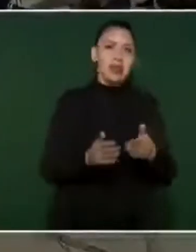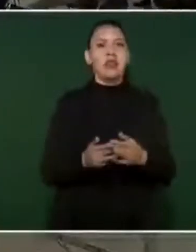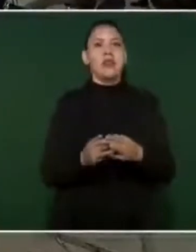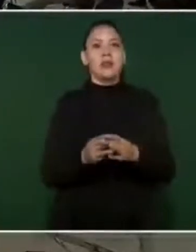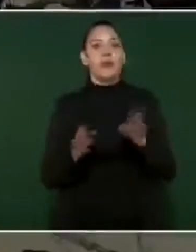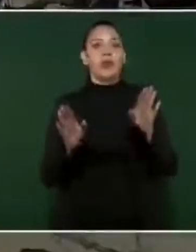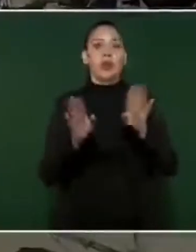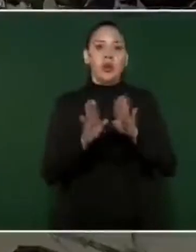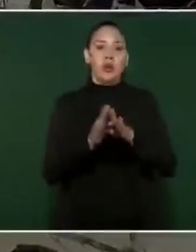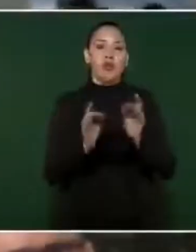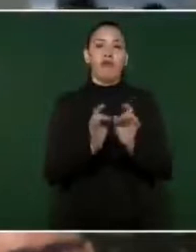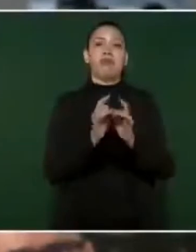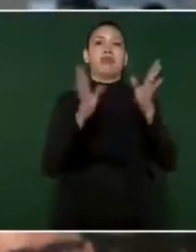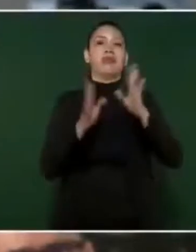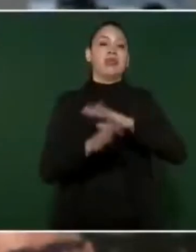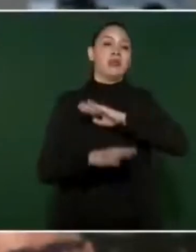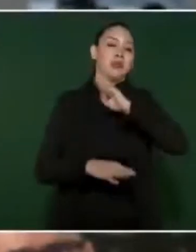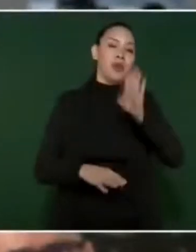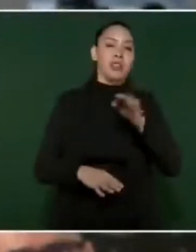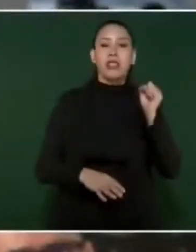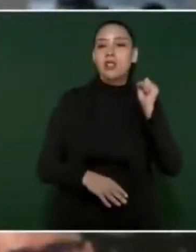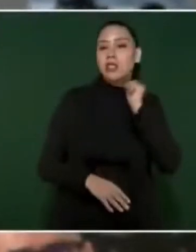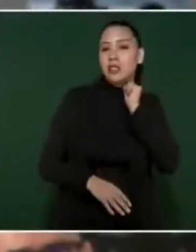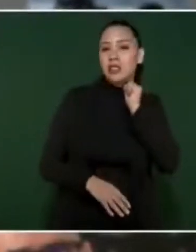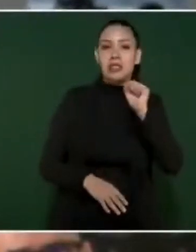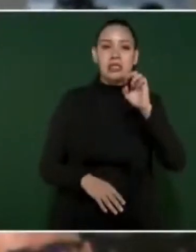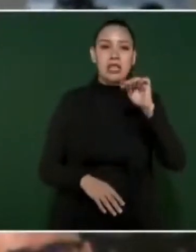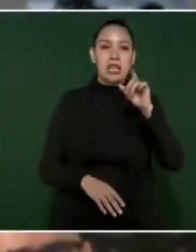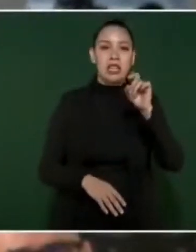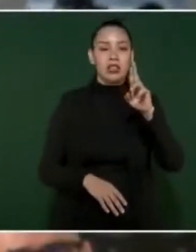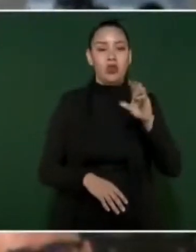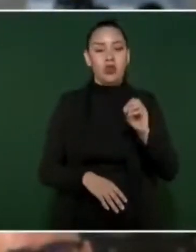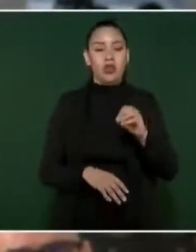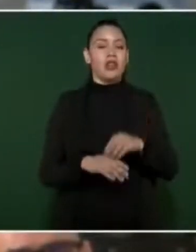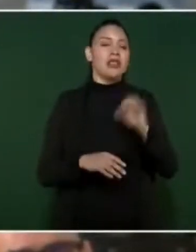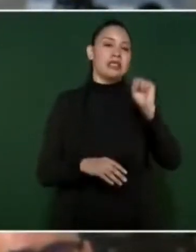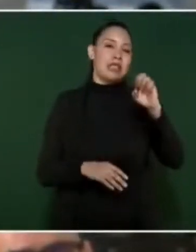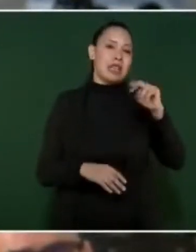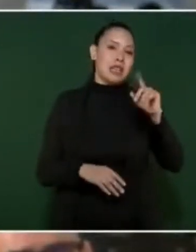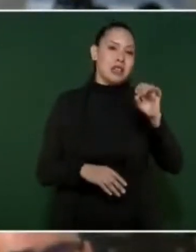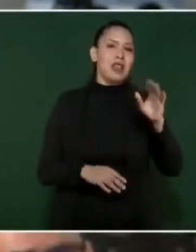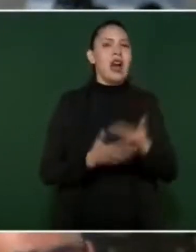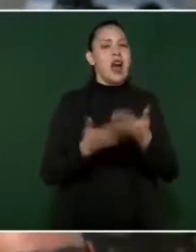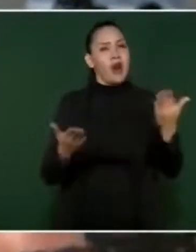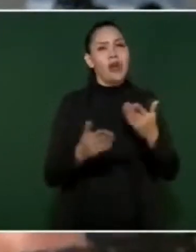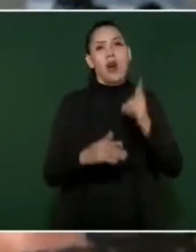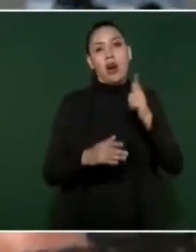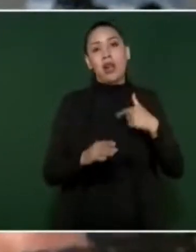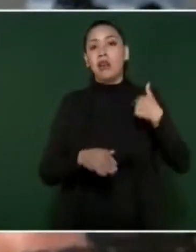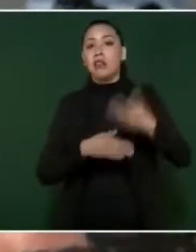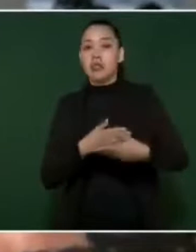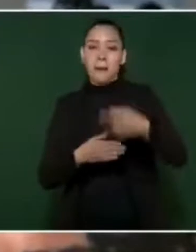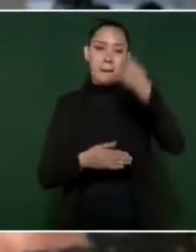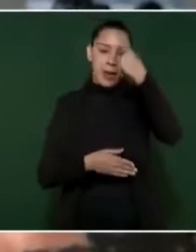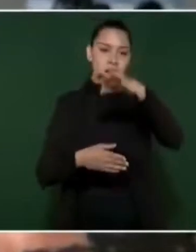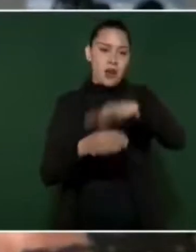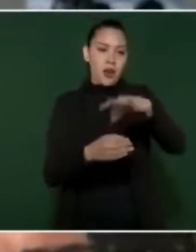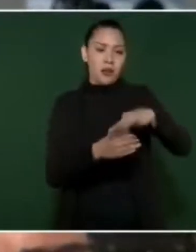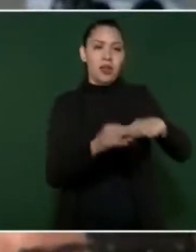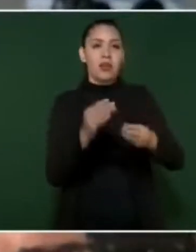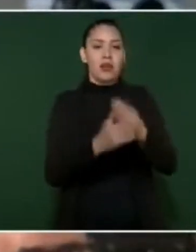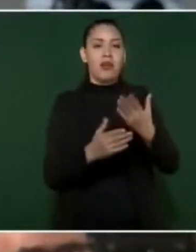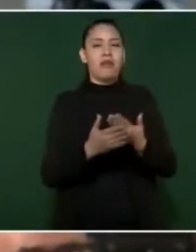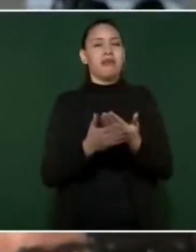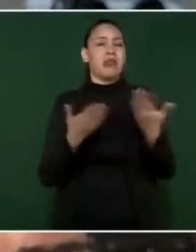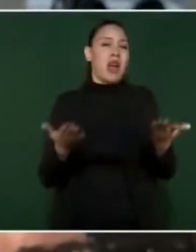trágica muerte del senador suplente, del doctor Américo, y está en puerta una elección extraordinaria aquí en el estado. Se habla que